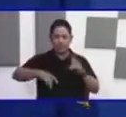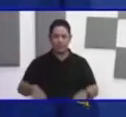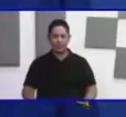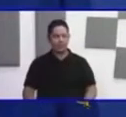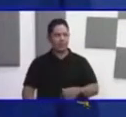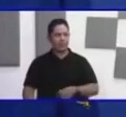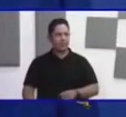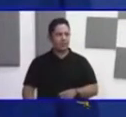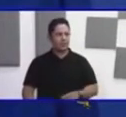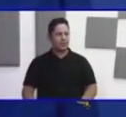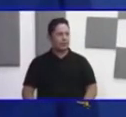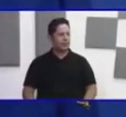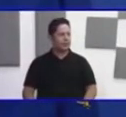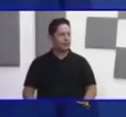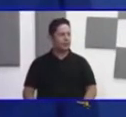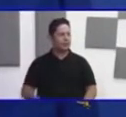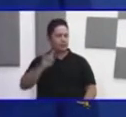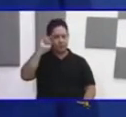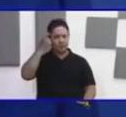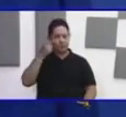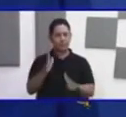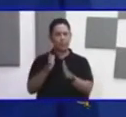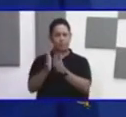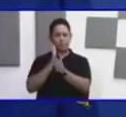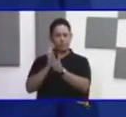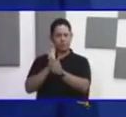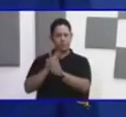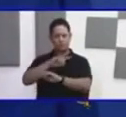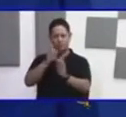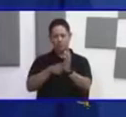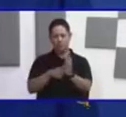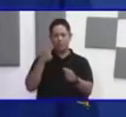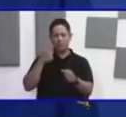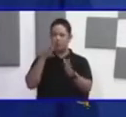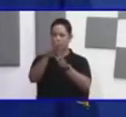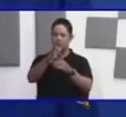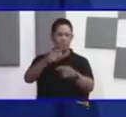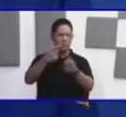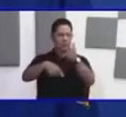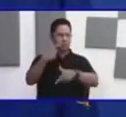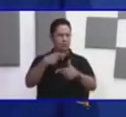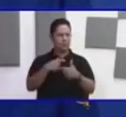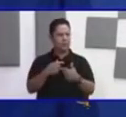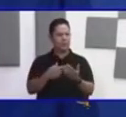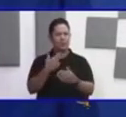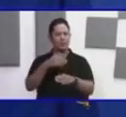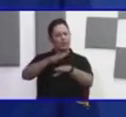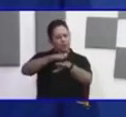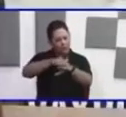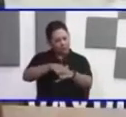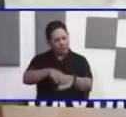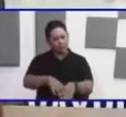Pues gobernador, con todo lo dicho, yo quiero abrir esta presentación con un llamado de